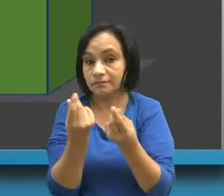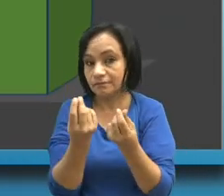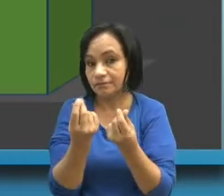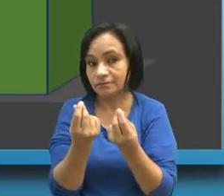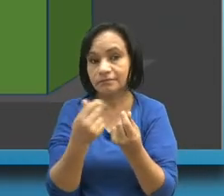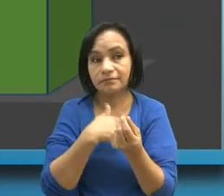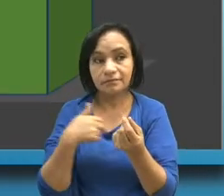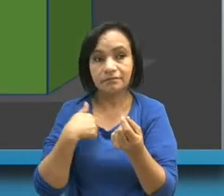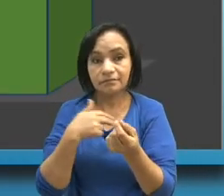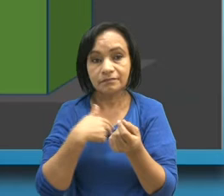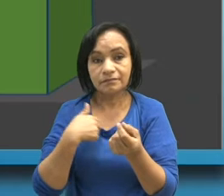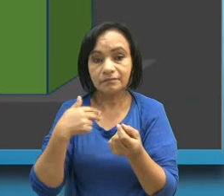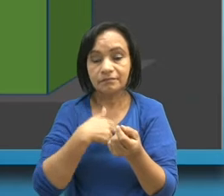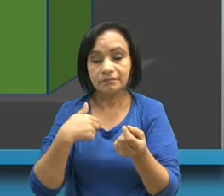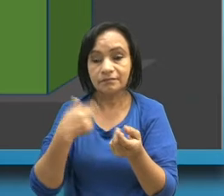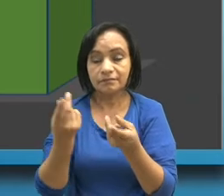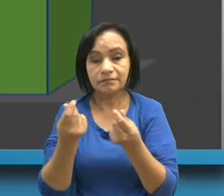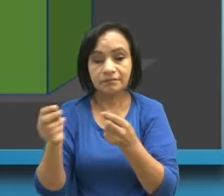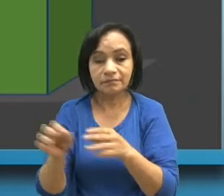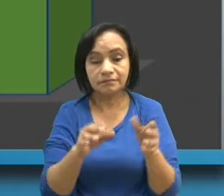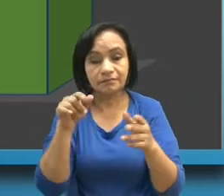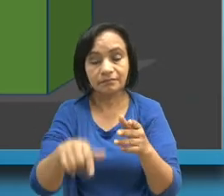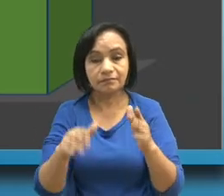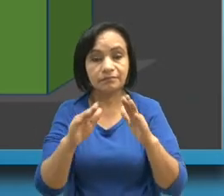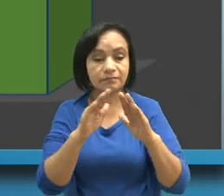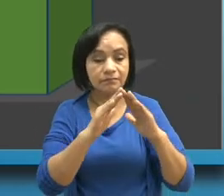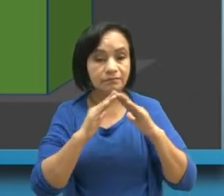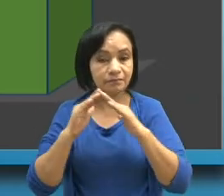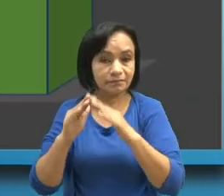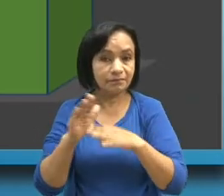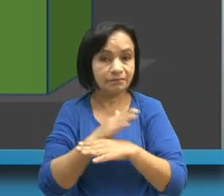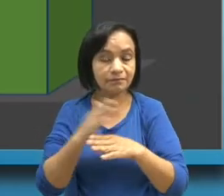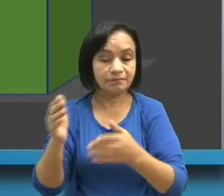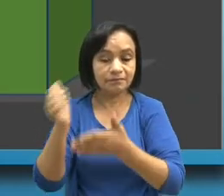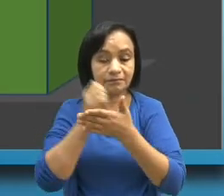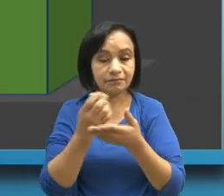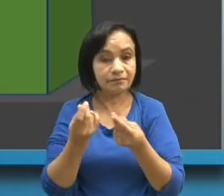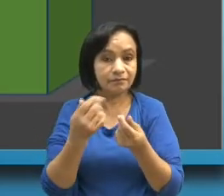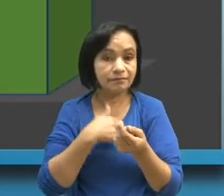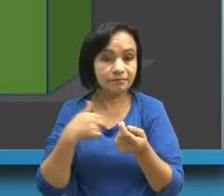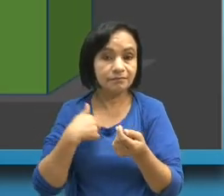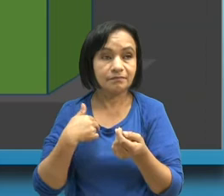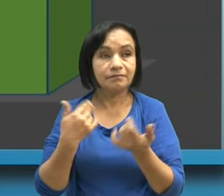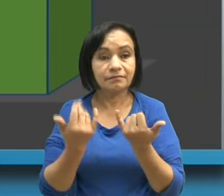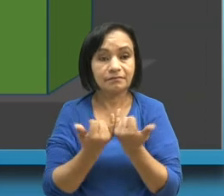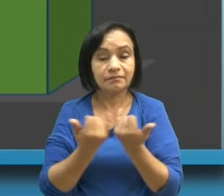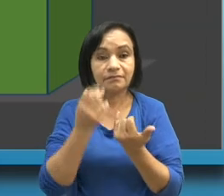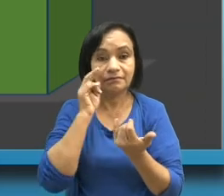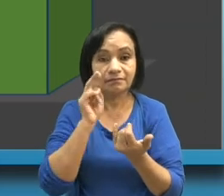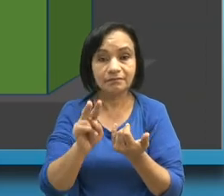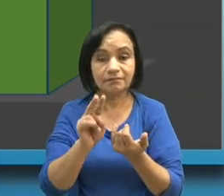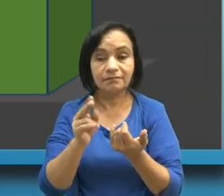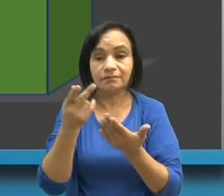que también dinamiza nuestra economía, es un dinero que también entra en la economía, y por lo tanto nosotros, cuando ya vemos lo